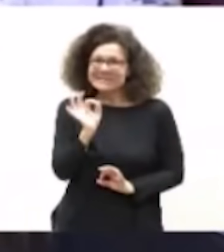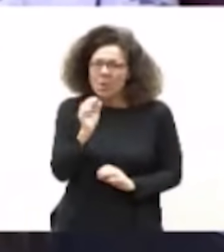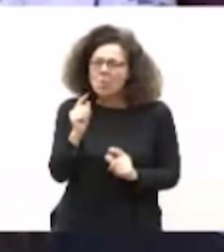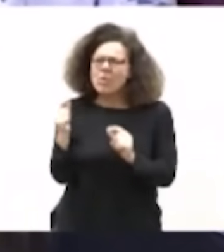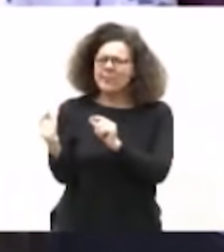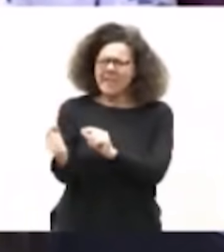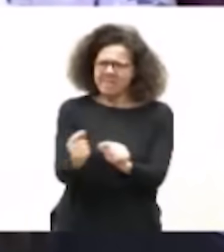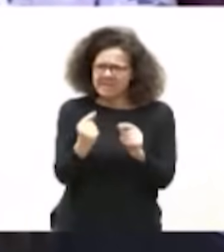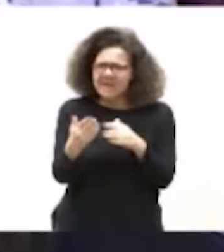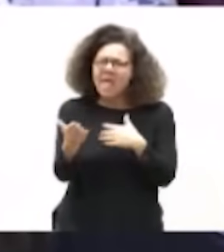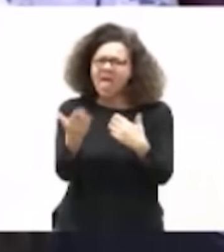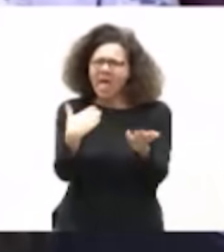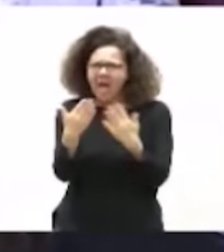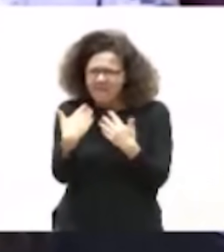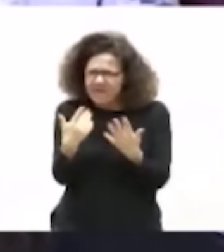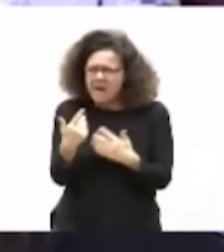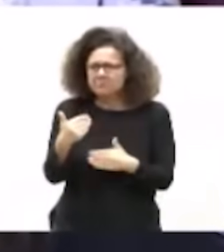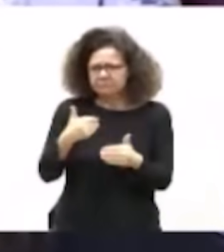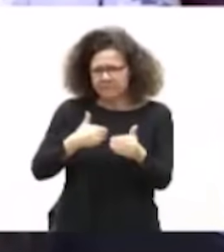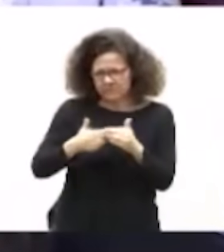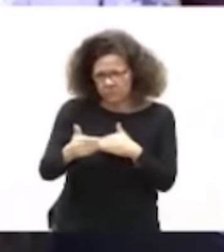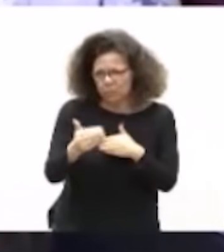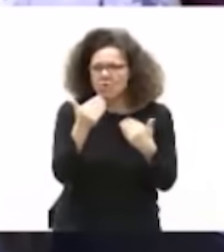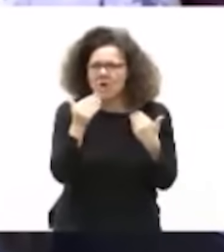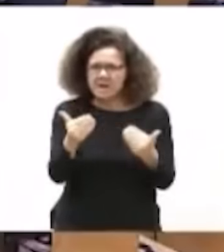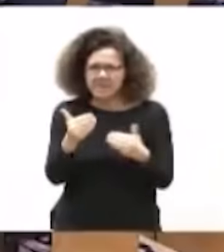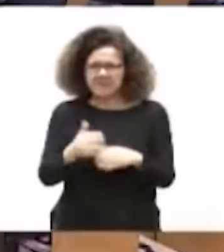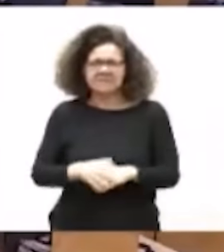debatir y de dialogar en ocasiones futuras. Gracias.